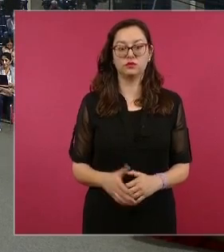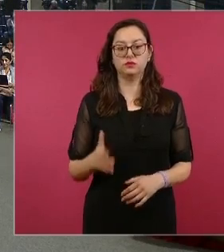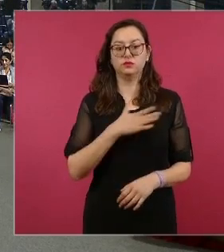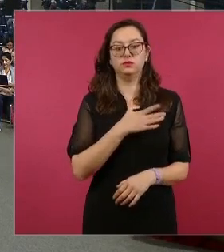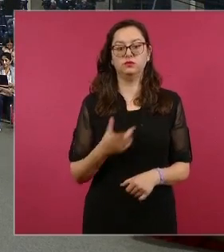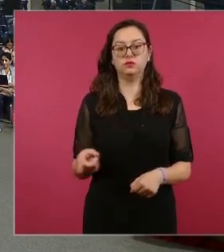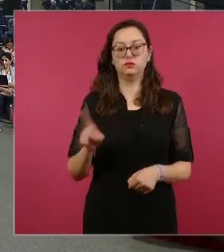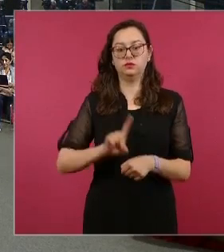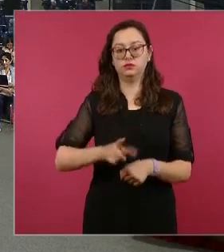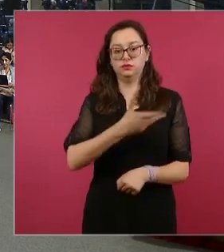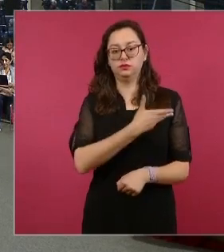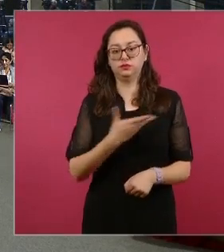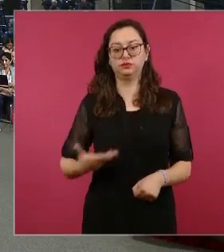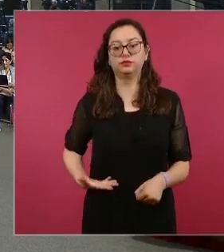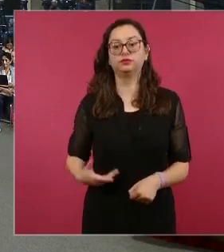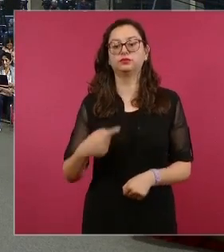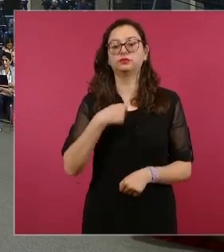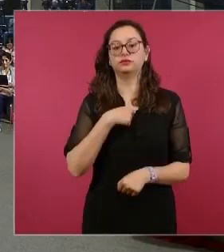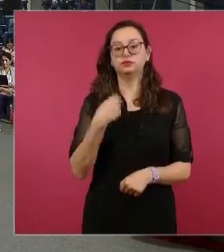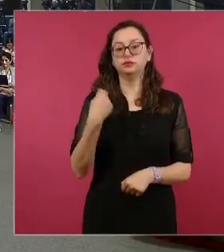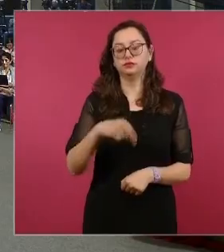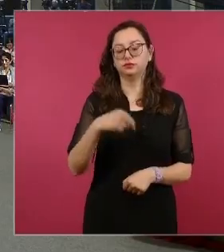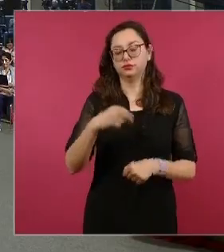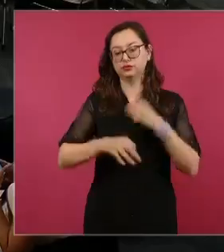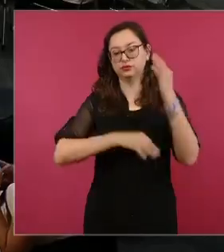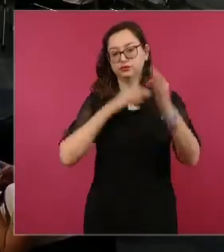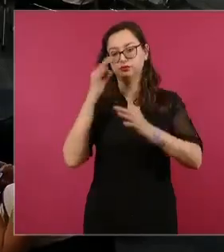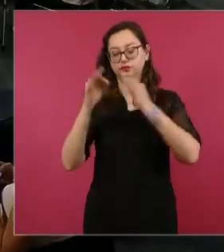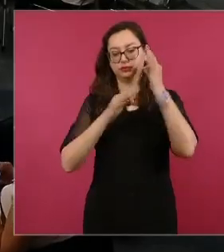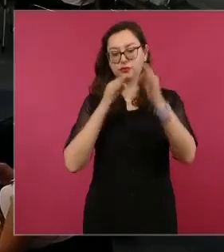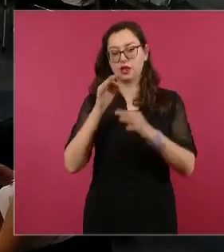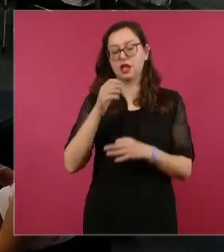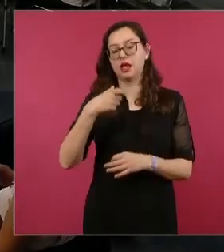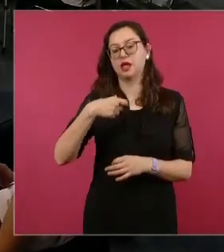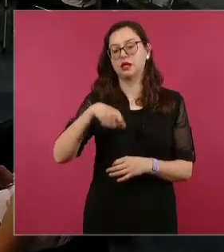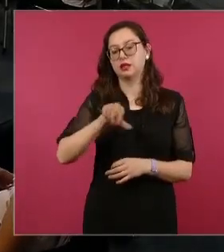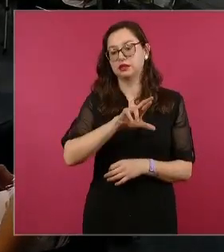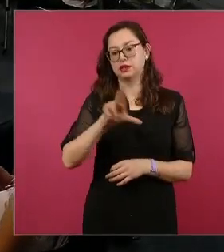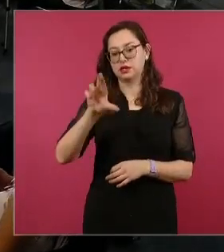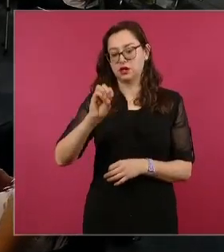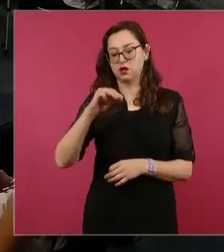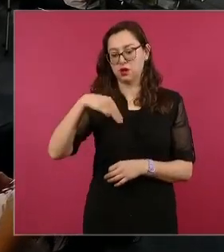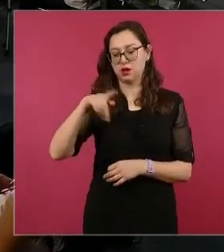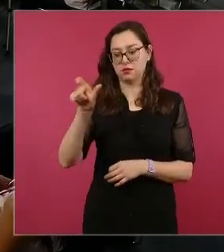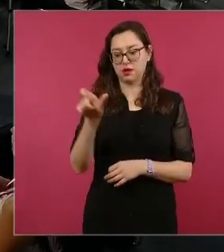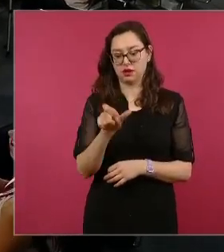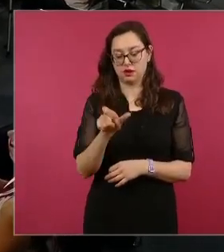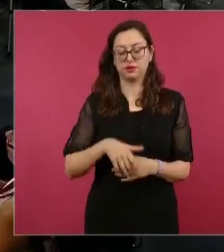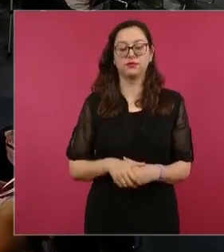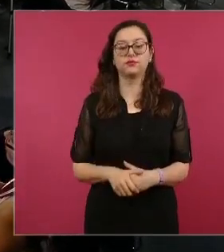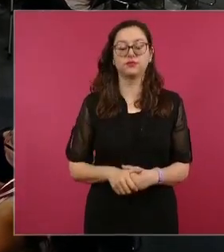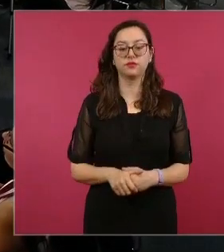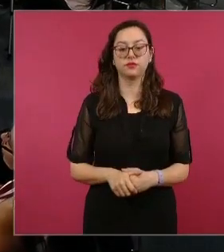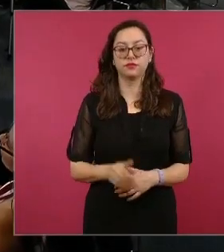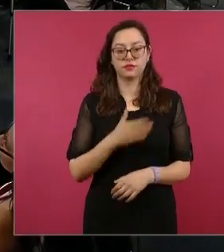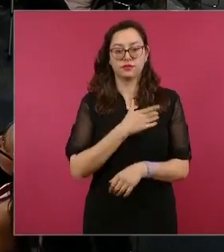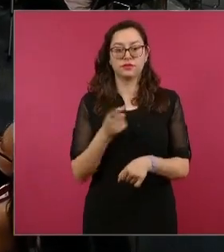Muy buenos días, presidente. Amir Ibrahim, del Quintana Roo MX. Buenos días a los secretarios. El pasado 8